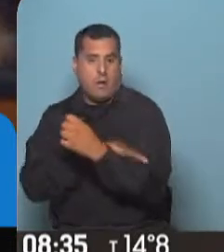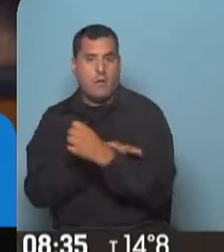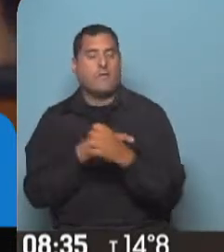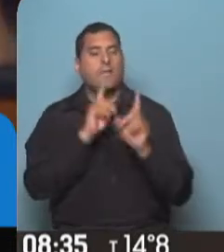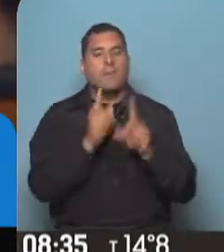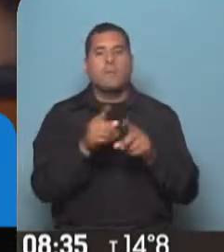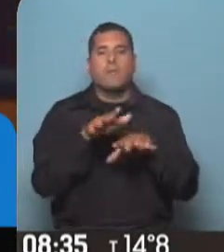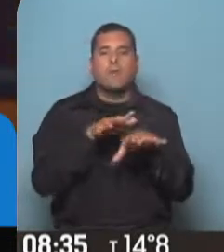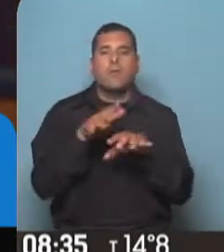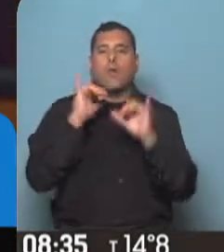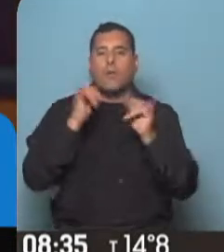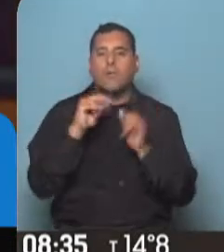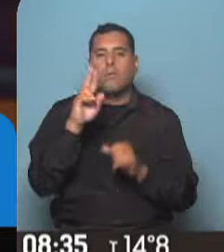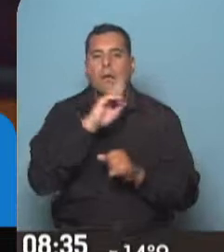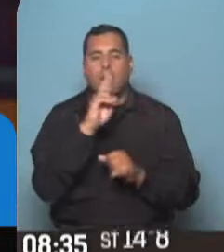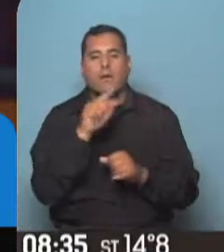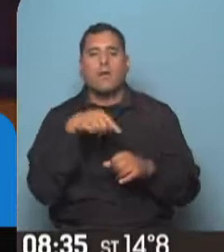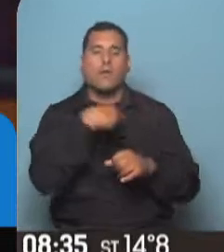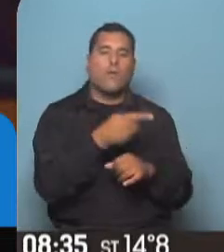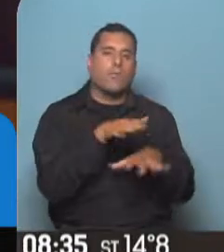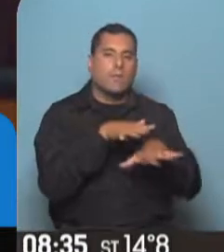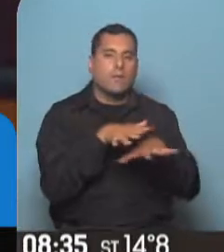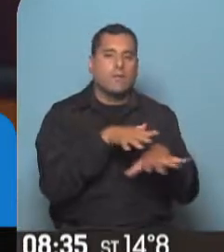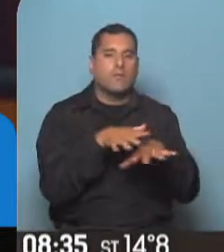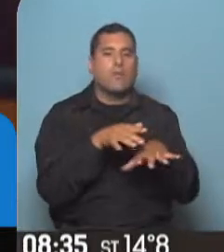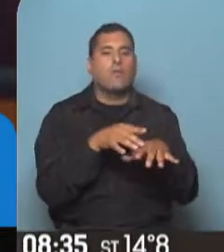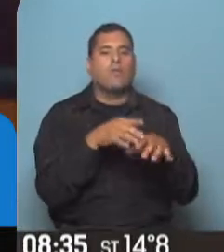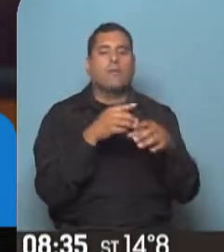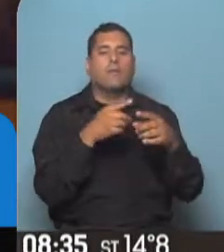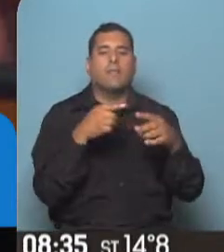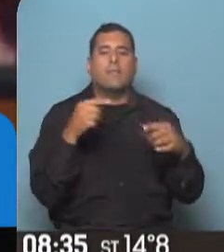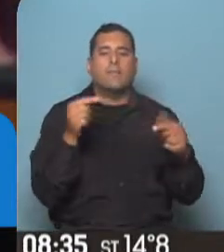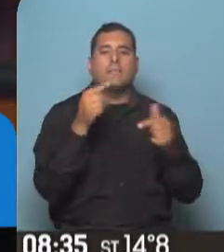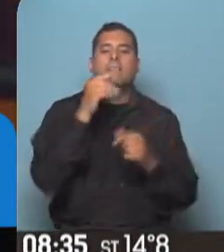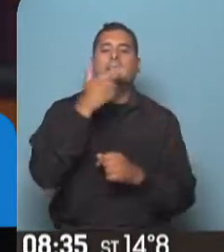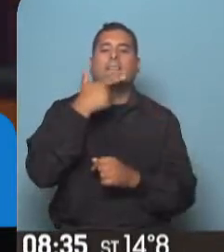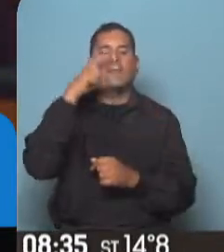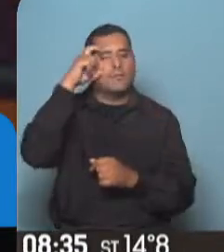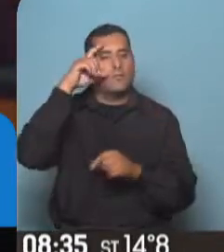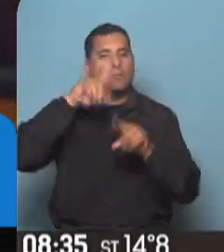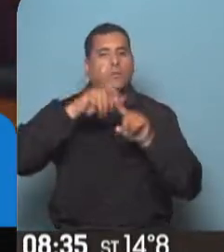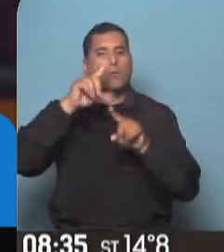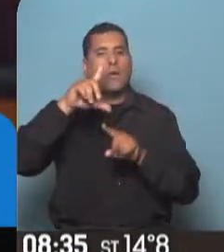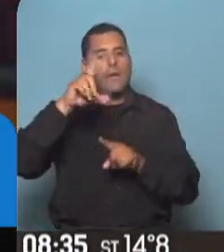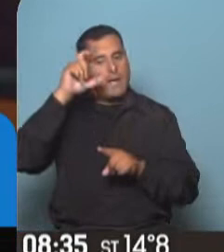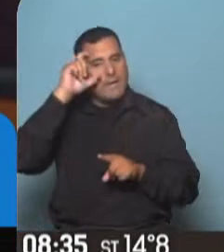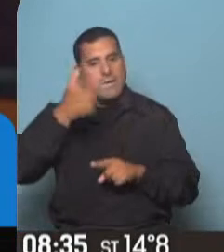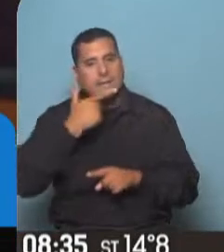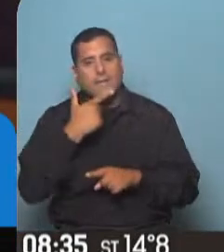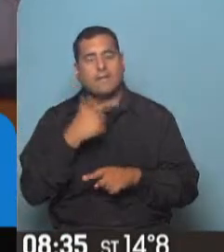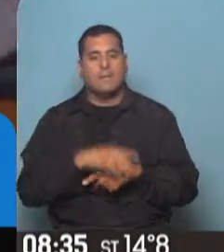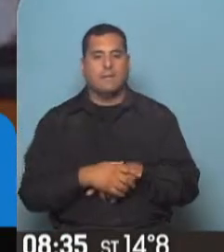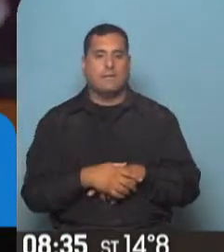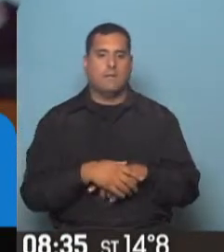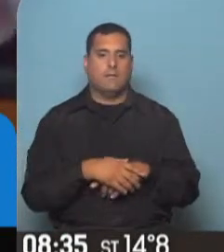mujeres al movimiento de disidencias sexuales aunque vienen de alguna manera poniendo una agenda este y los varones estamos ahí como